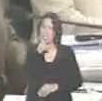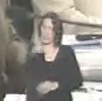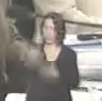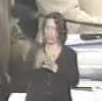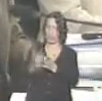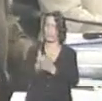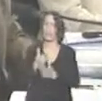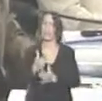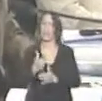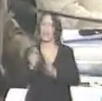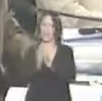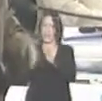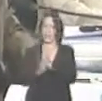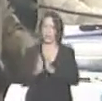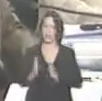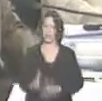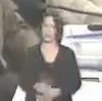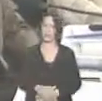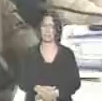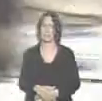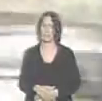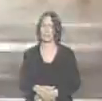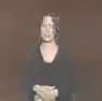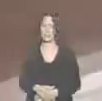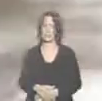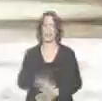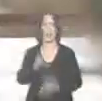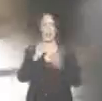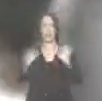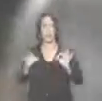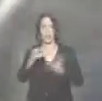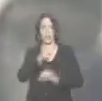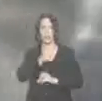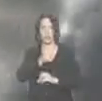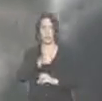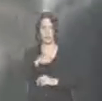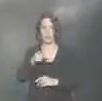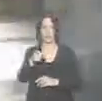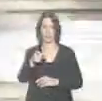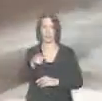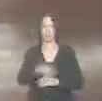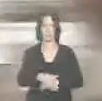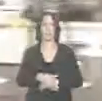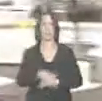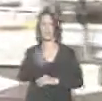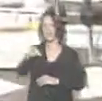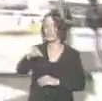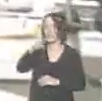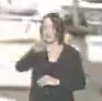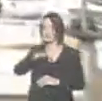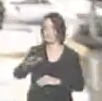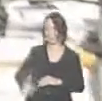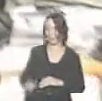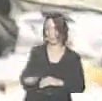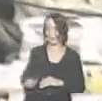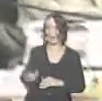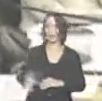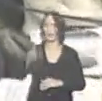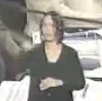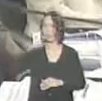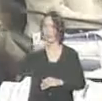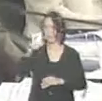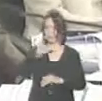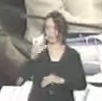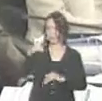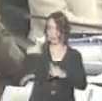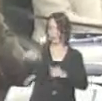Págame el micrófono. Pégame el micrófono. Señor representante, le voy a pedir... Usted es un enano intelectual y usted a mí no me llega ni a los